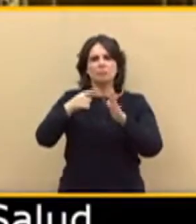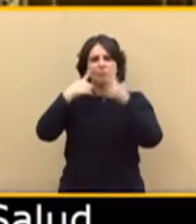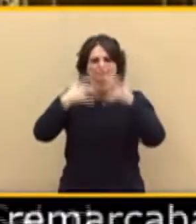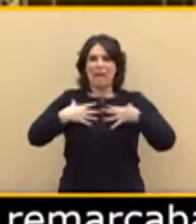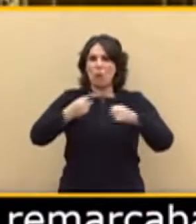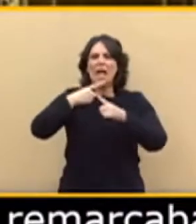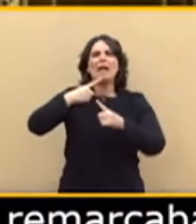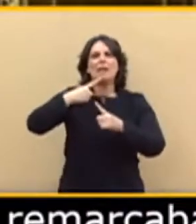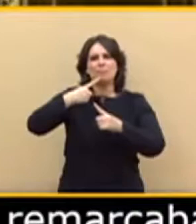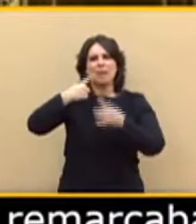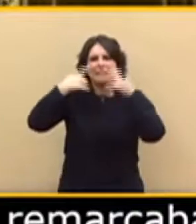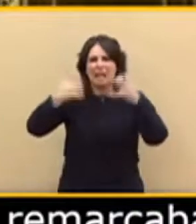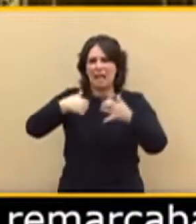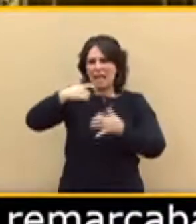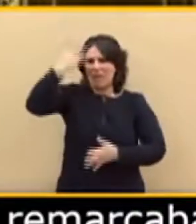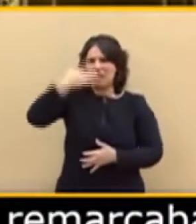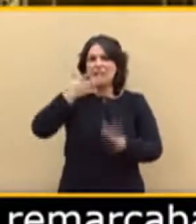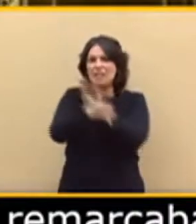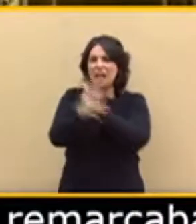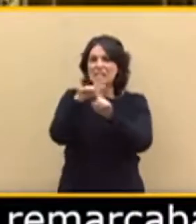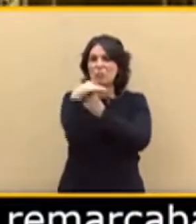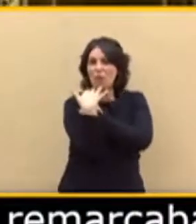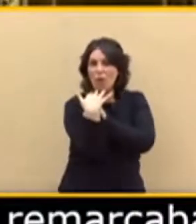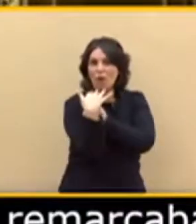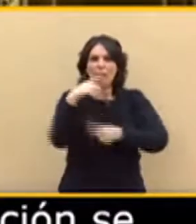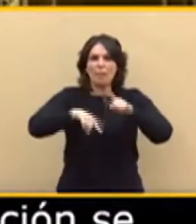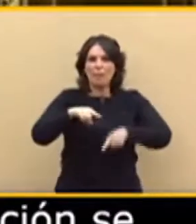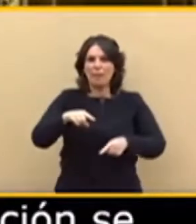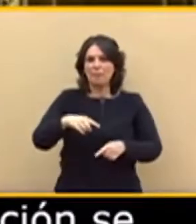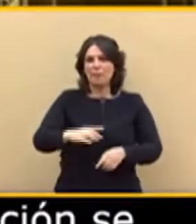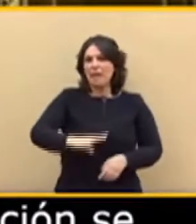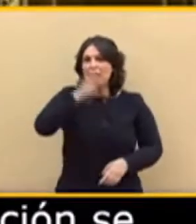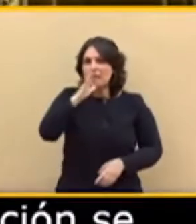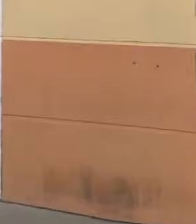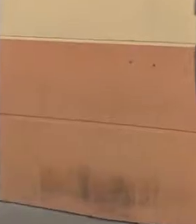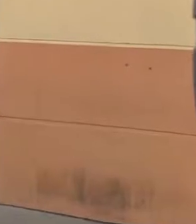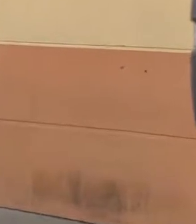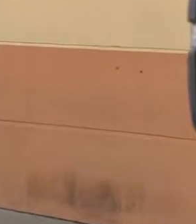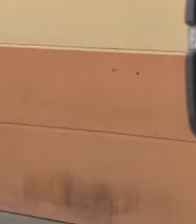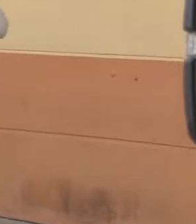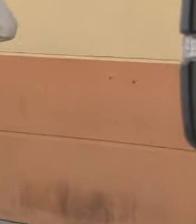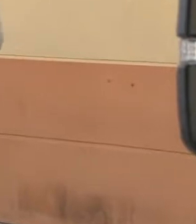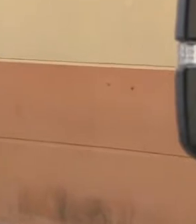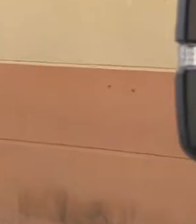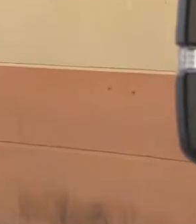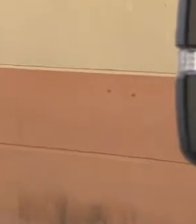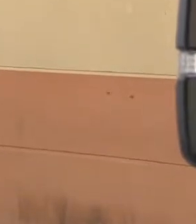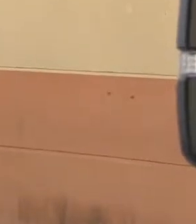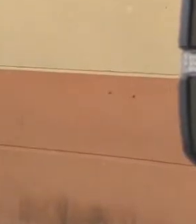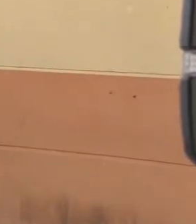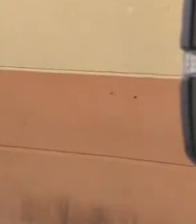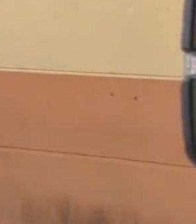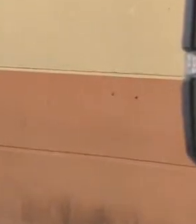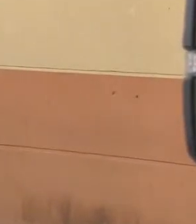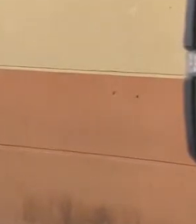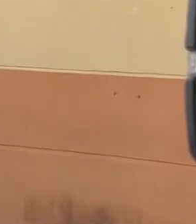rentas no retribuidas durante un plazo de tres años. De los créditos se podrán beneficiar las personas paradas, los trabajadores sometidos a procesos de ERTE o